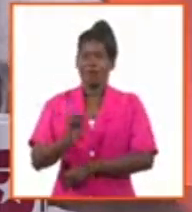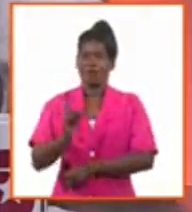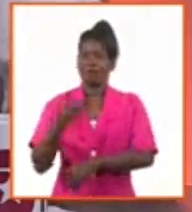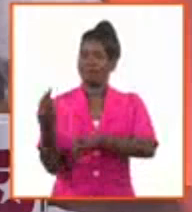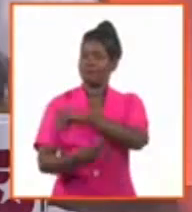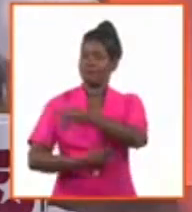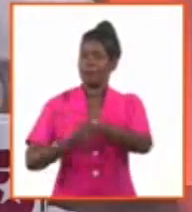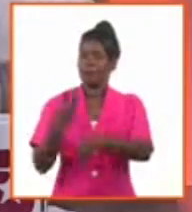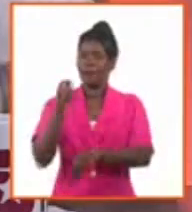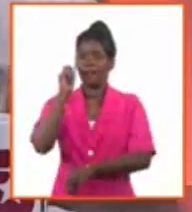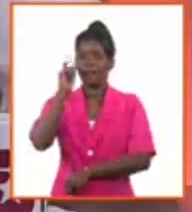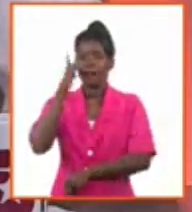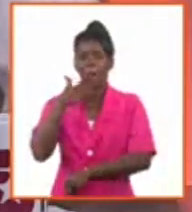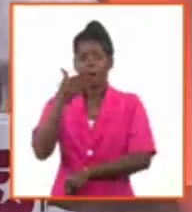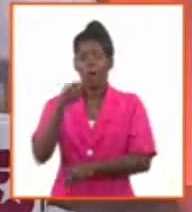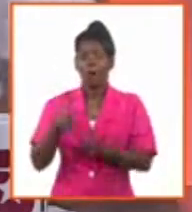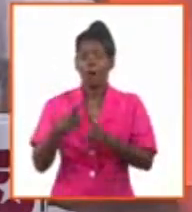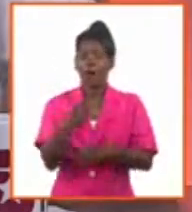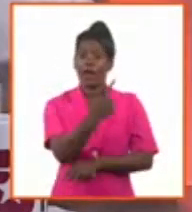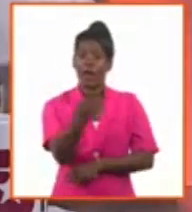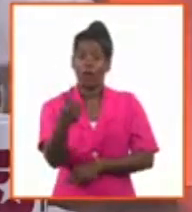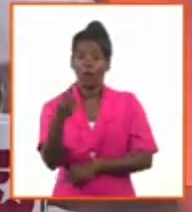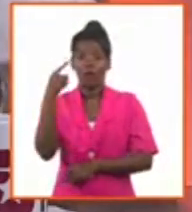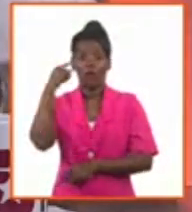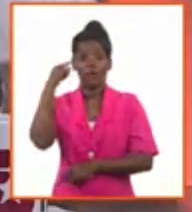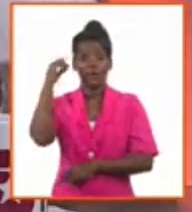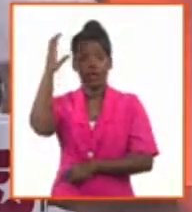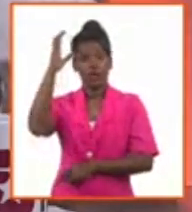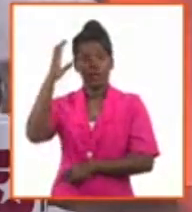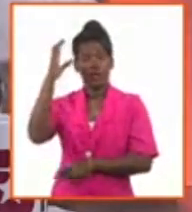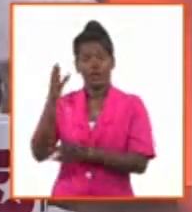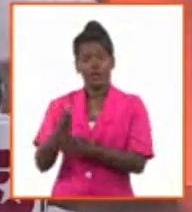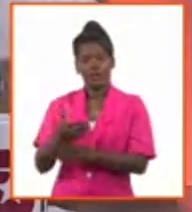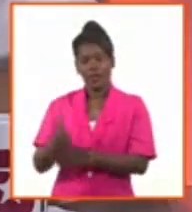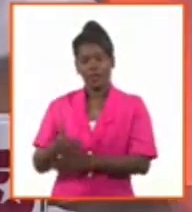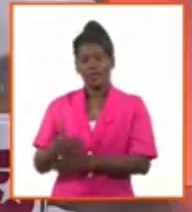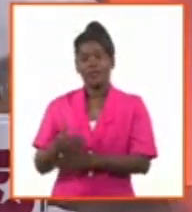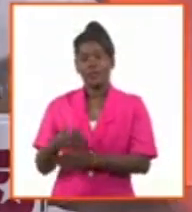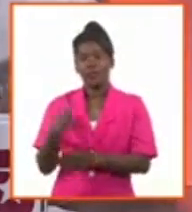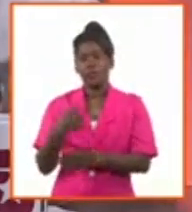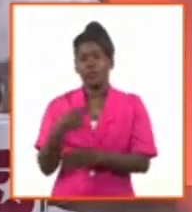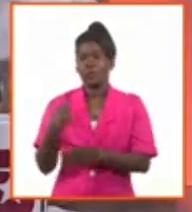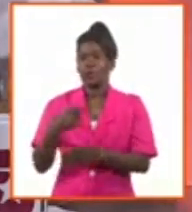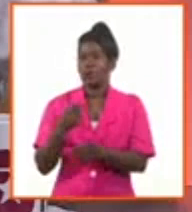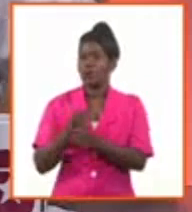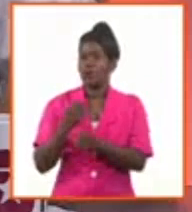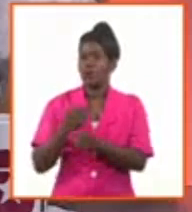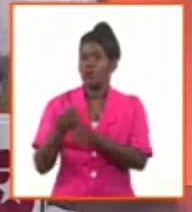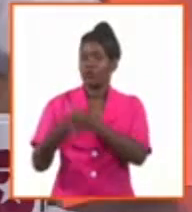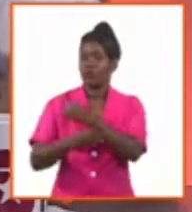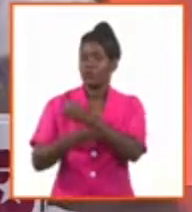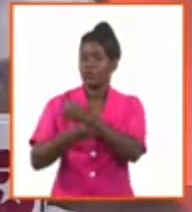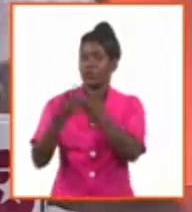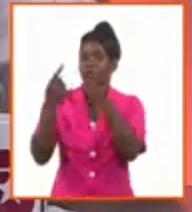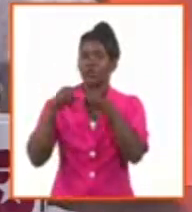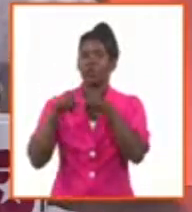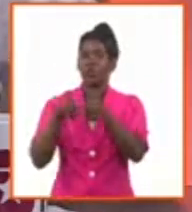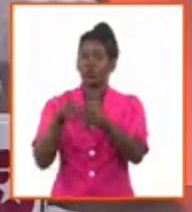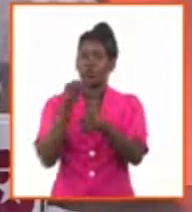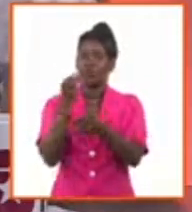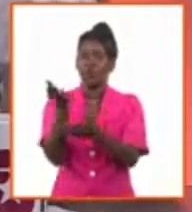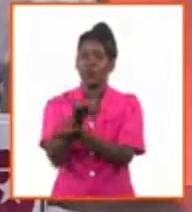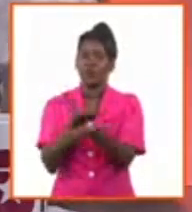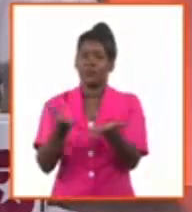todos nuestros estudiantados, se tengan en cuenta cada uno de sus criterios y bueno, juntos logremos ese punto de